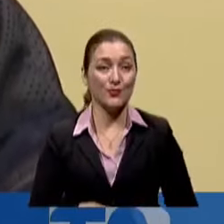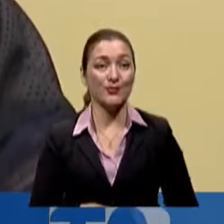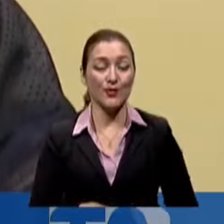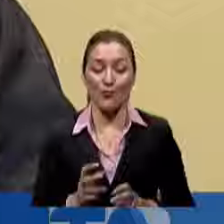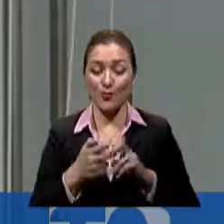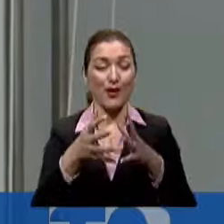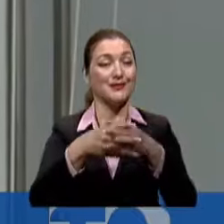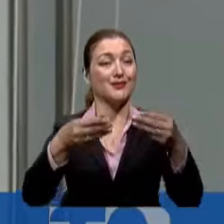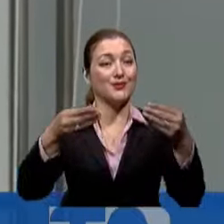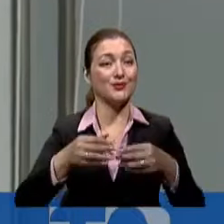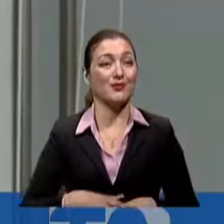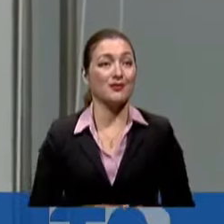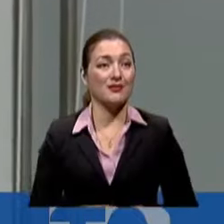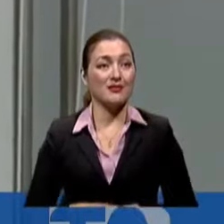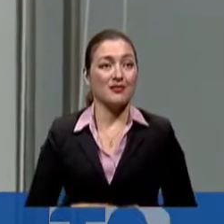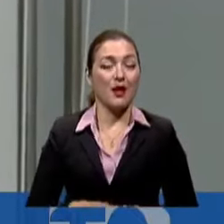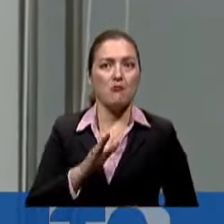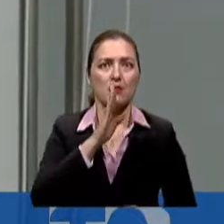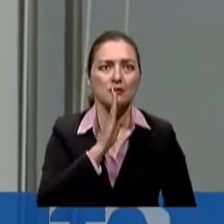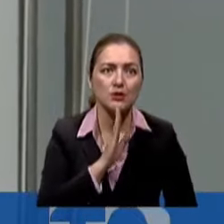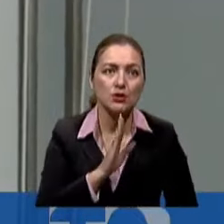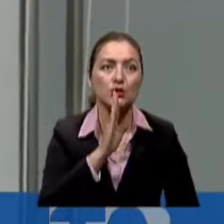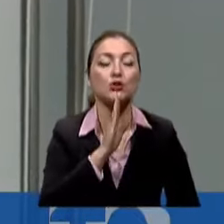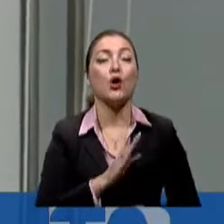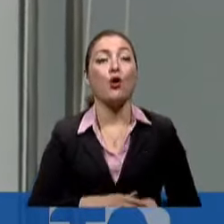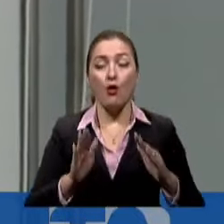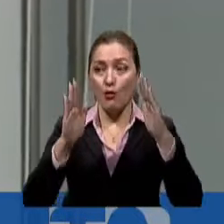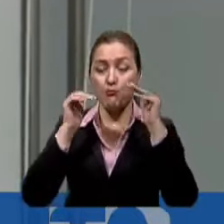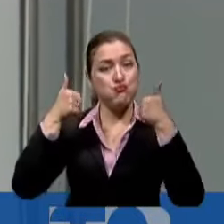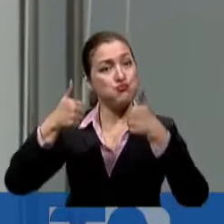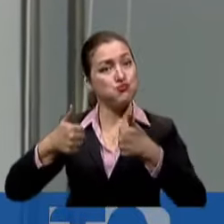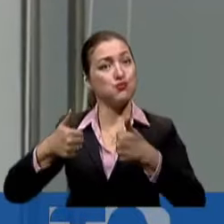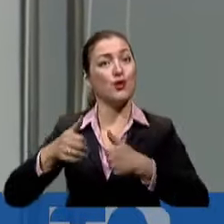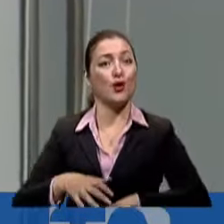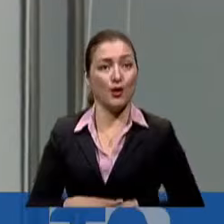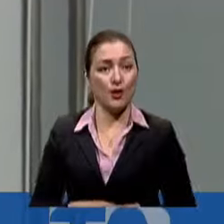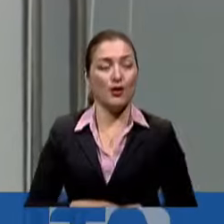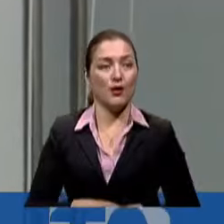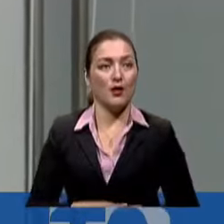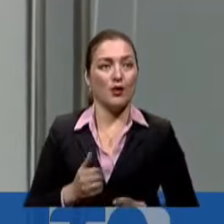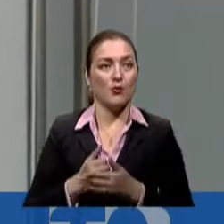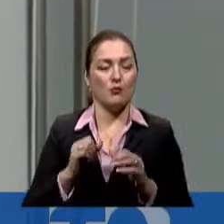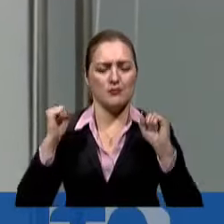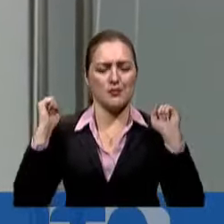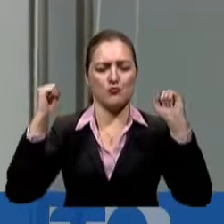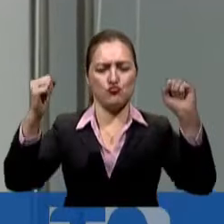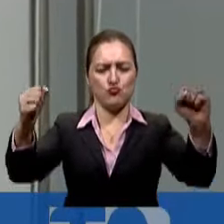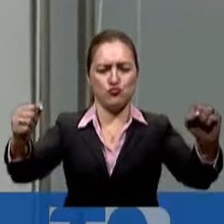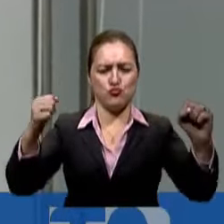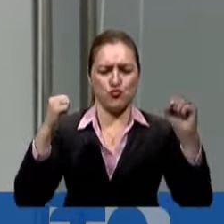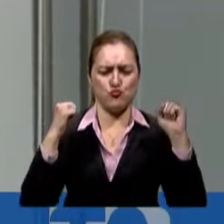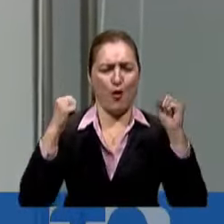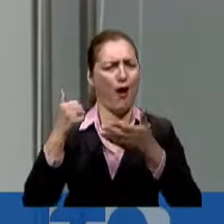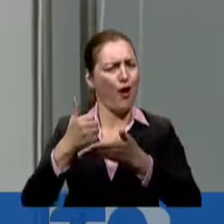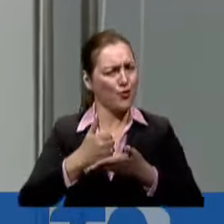una salida diferente. Tienen muchísima paciencia, nos atienden muy bien y los ejercicios que nos hacen nos ha ayudado muchísimo